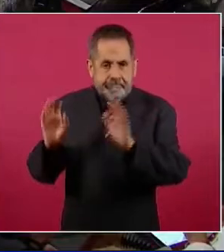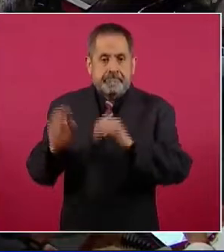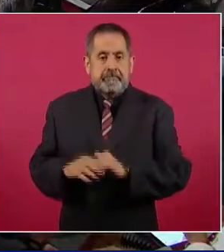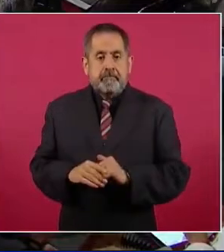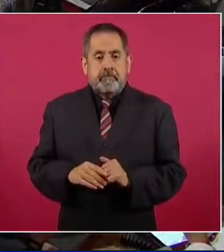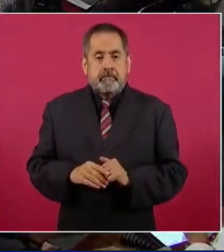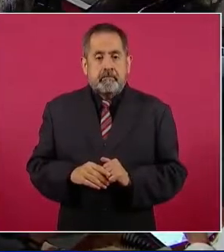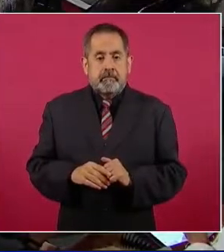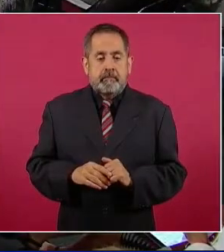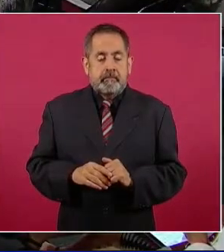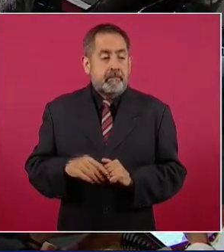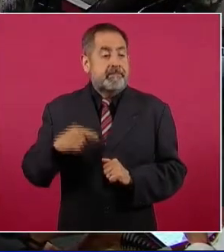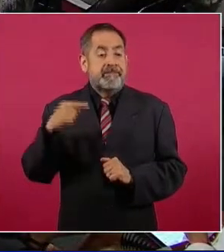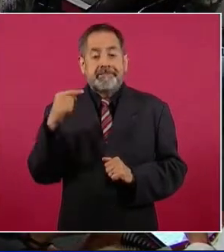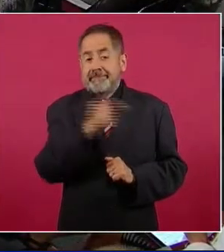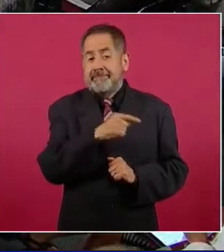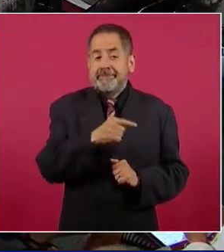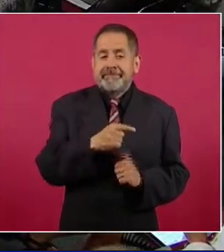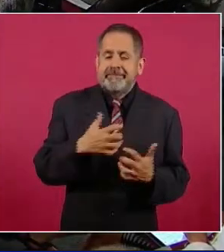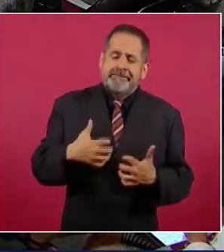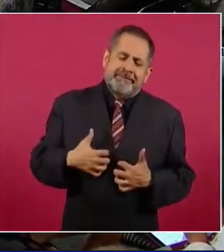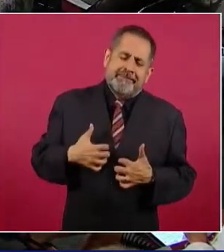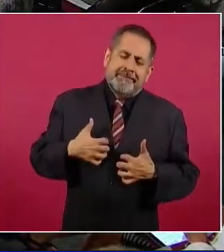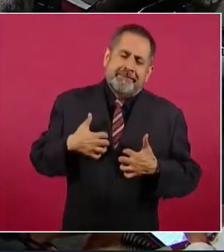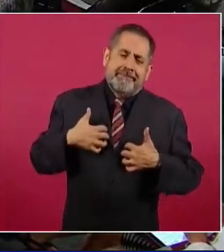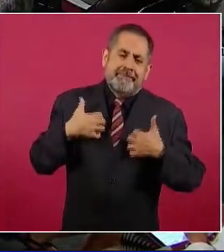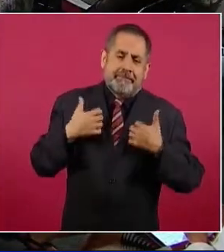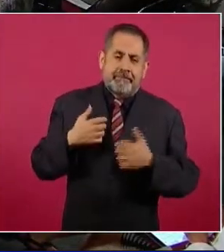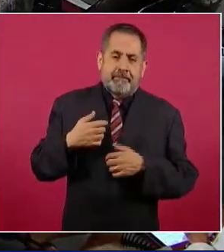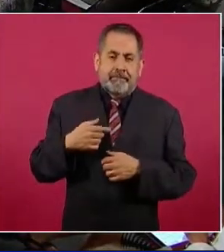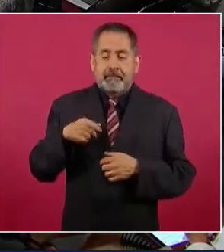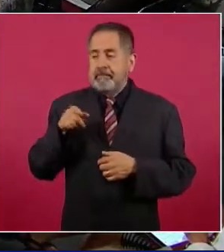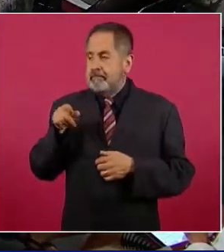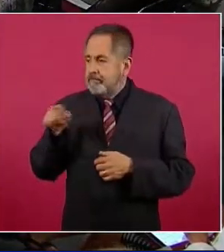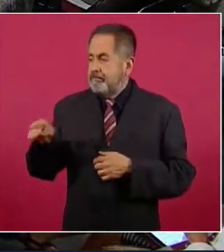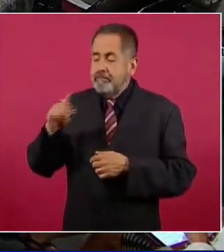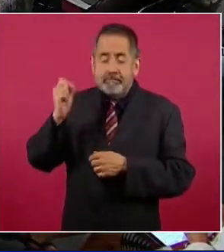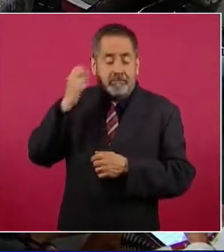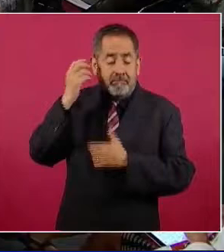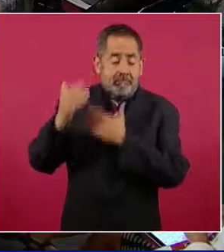Lo que más me da coraje es que va a decir en la mañanera